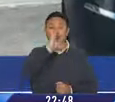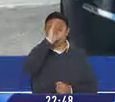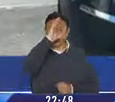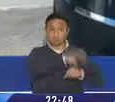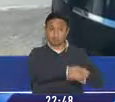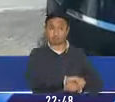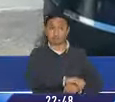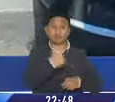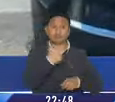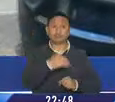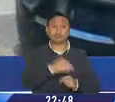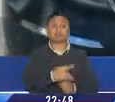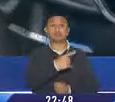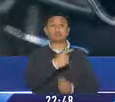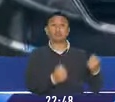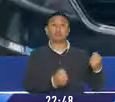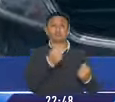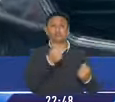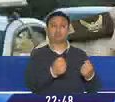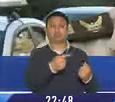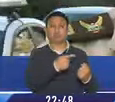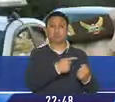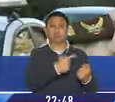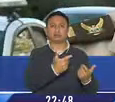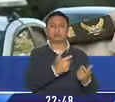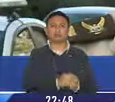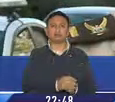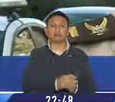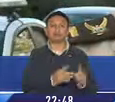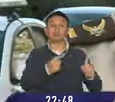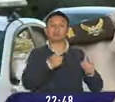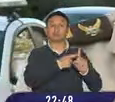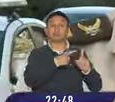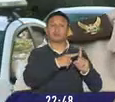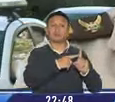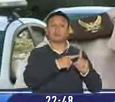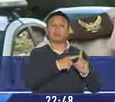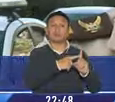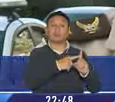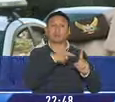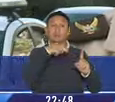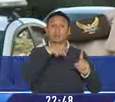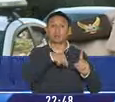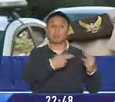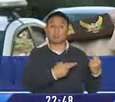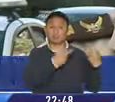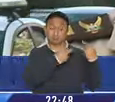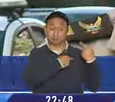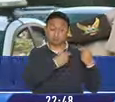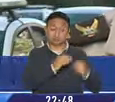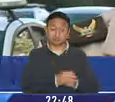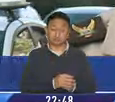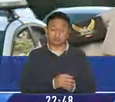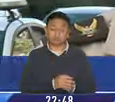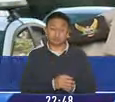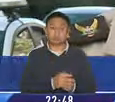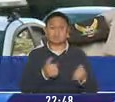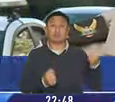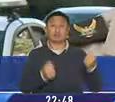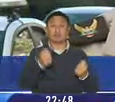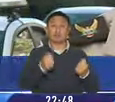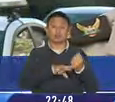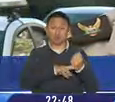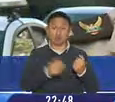su poder tenía un carro de dudosa procedencia. Esta persona se estaría encargando de justamente de receptar estos